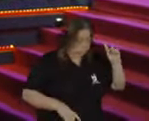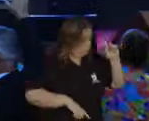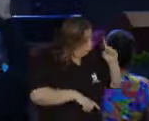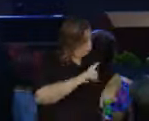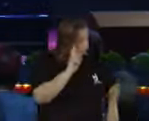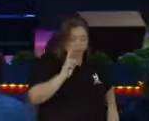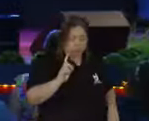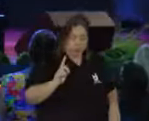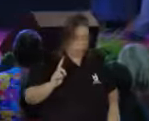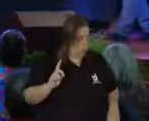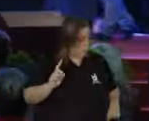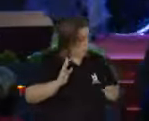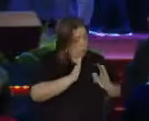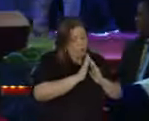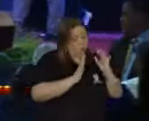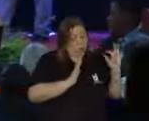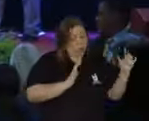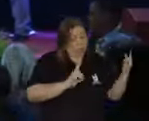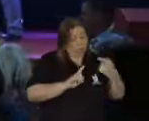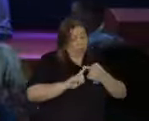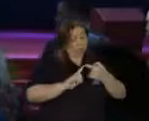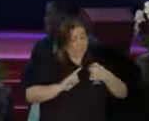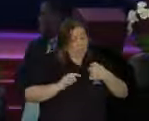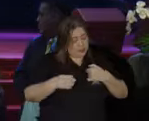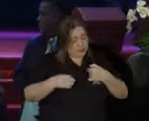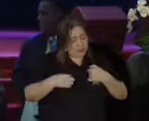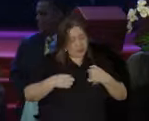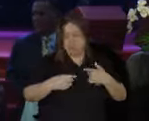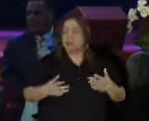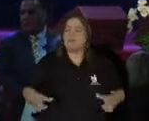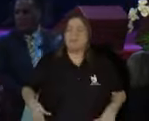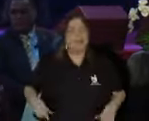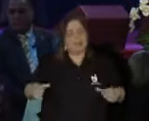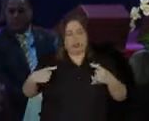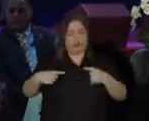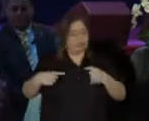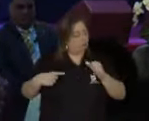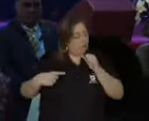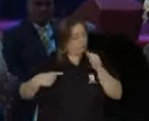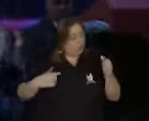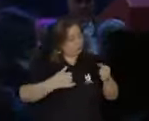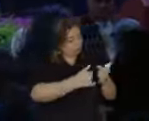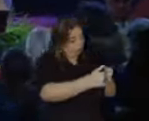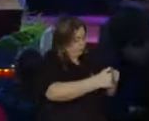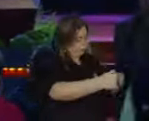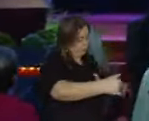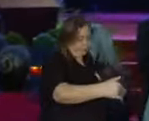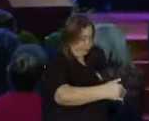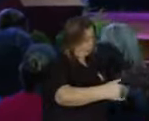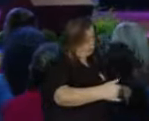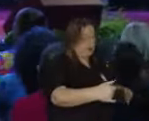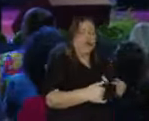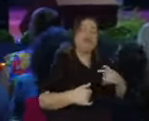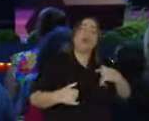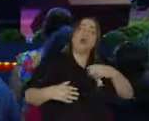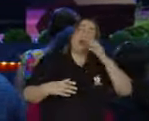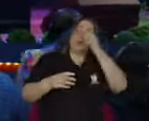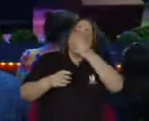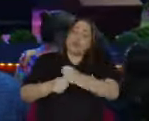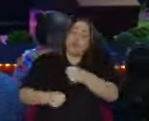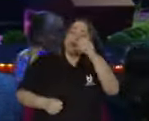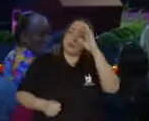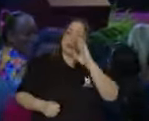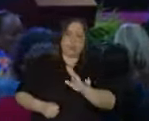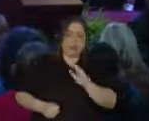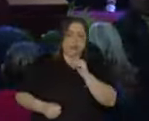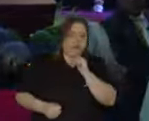no te vas a gloriar más de mi vida, no vas a tomar territorio en mi vida, no vas a hacerme desconfiar del Señor, no vas a poner